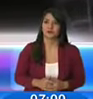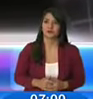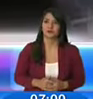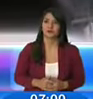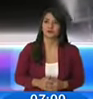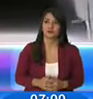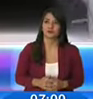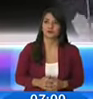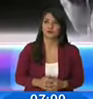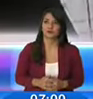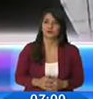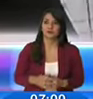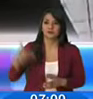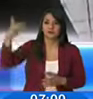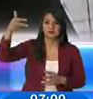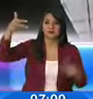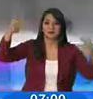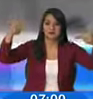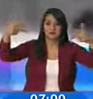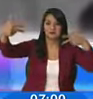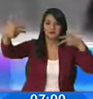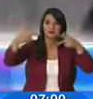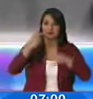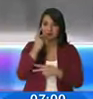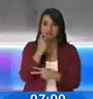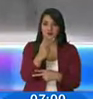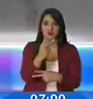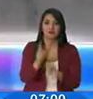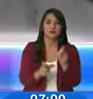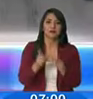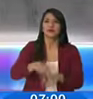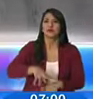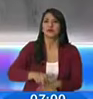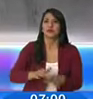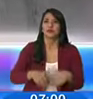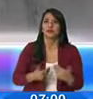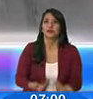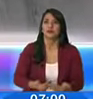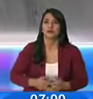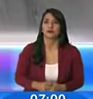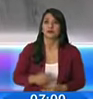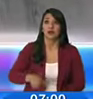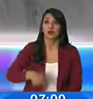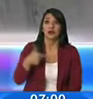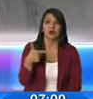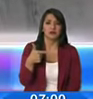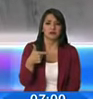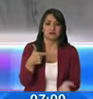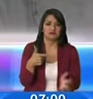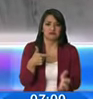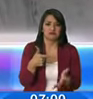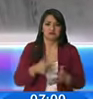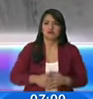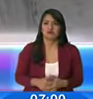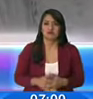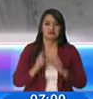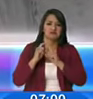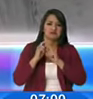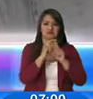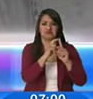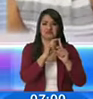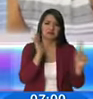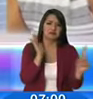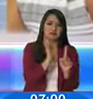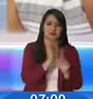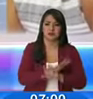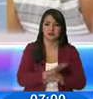desde diferentes ángulos se logró divisar el accionar de los pillos. Ninguno mostró arma de fuego. Todo fue con insultos y